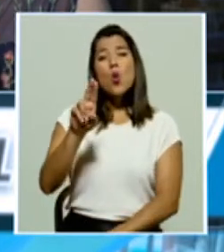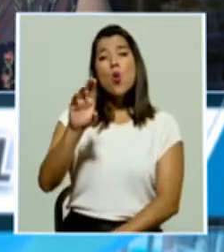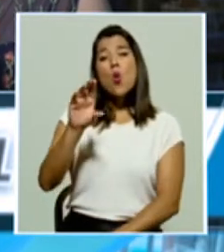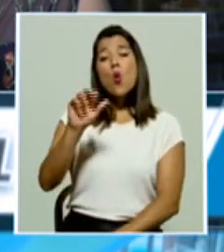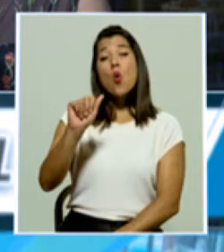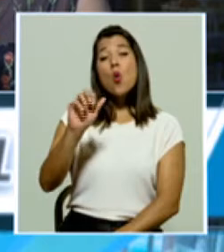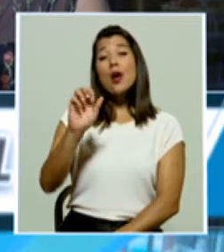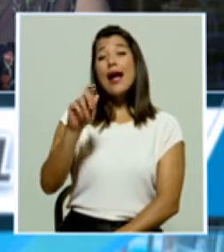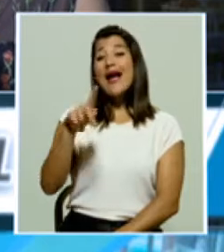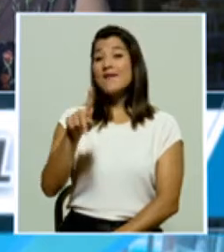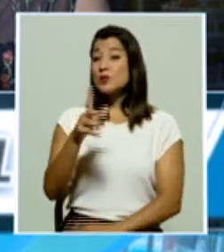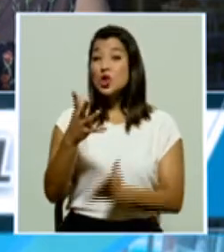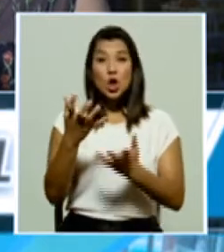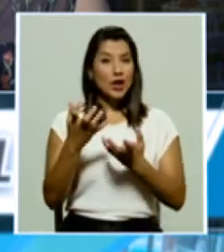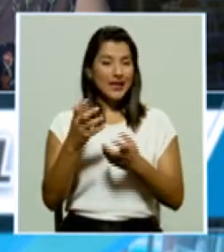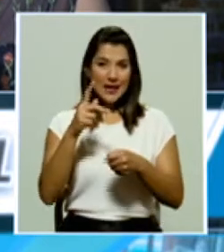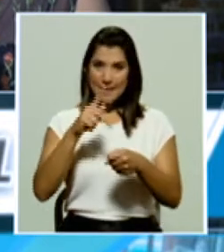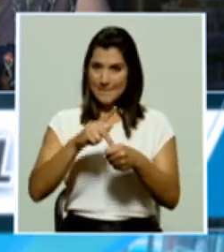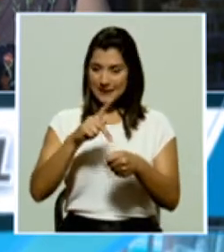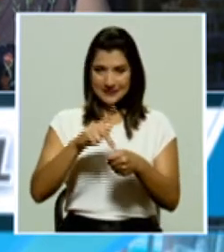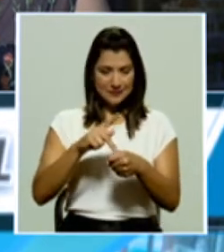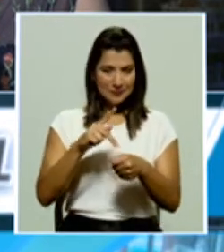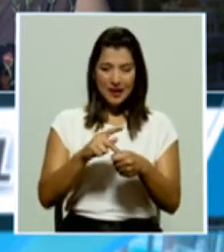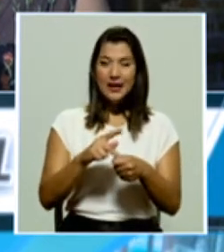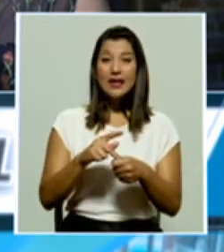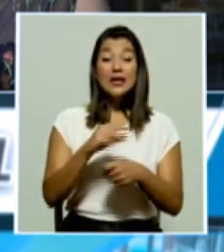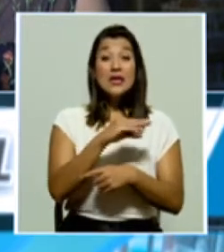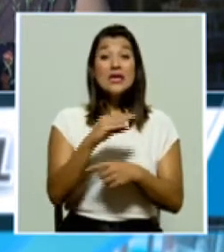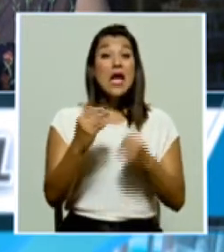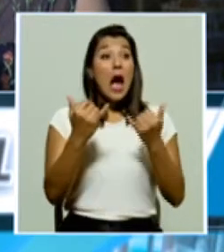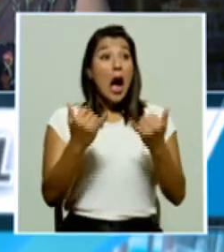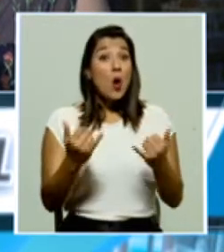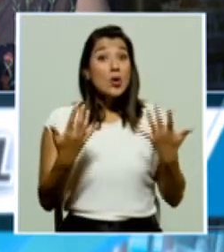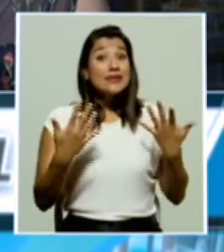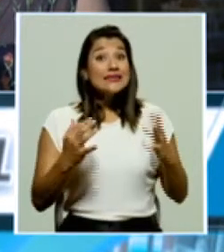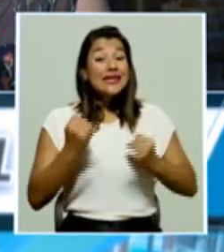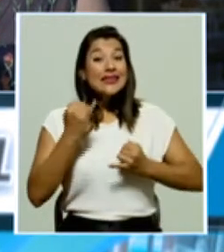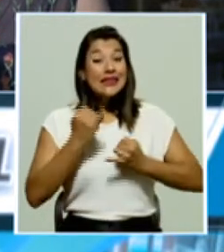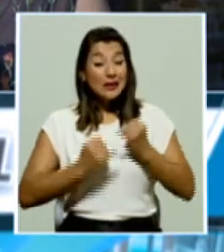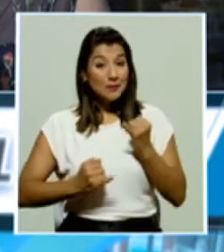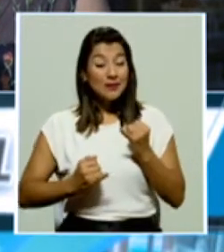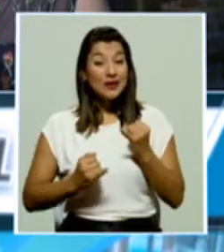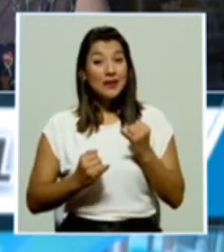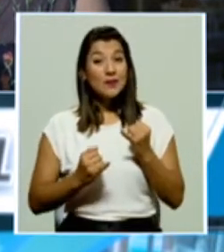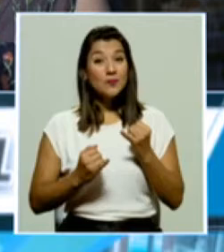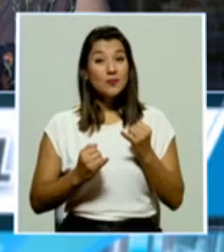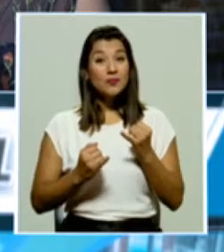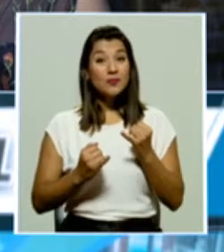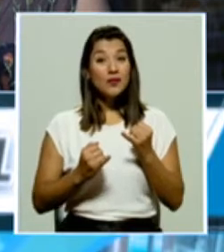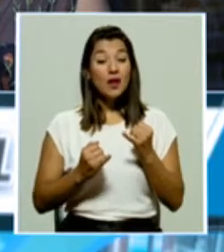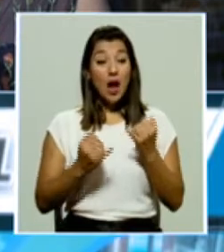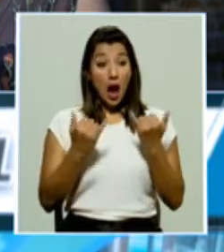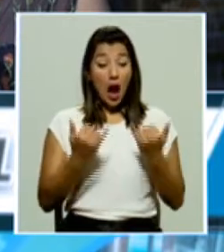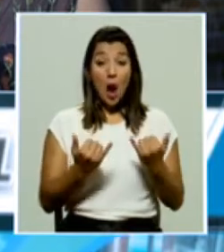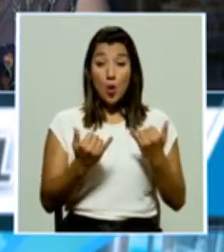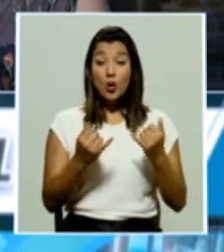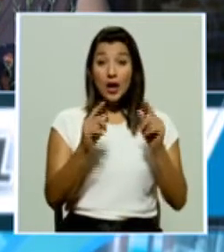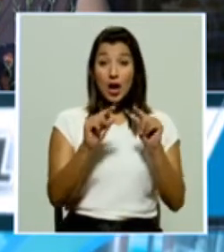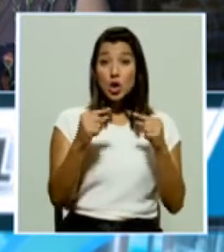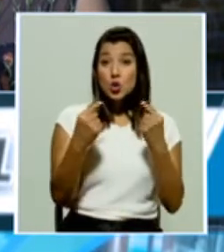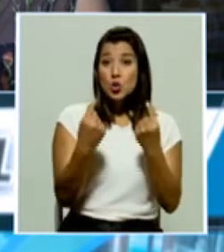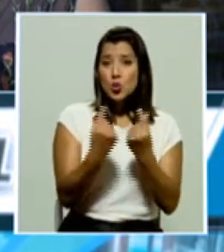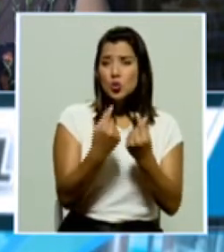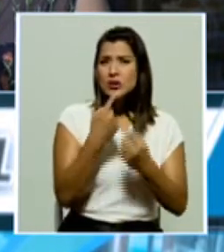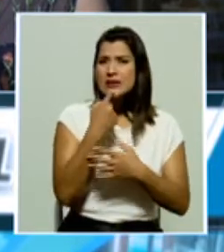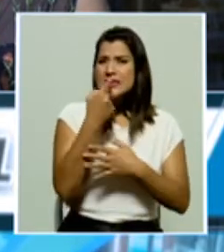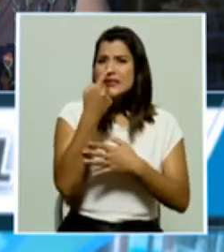querido sumarse, un sector de los empresarios, y ahora que terminan hay grupos diciendo